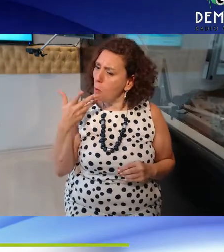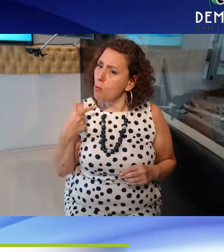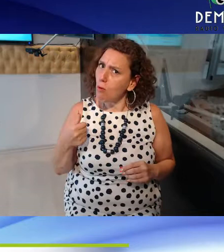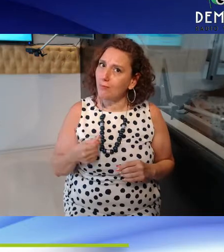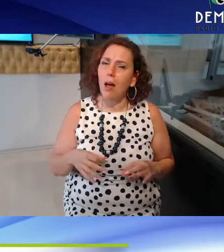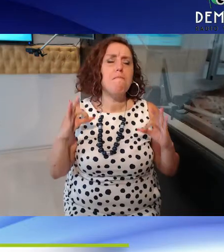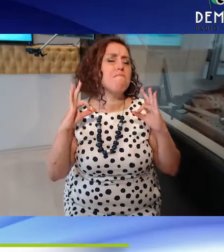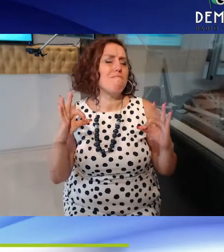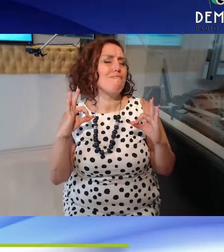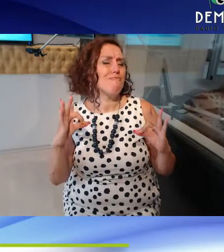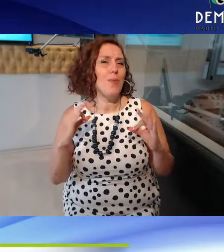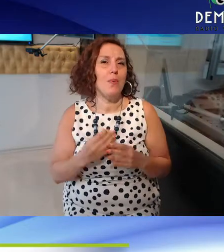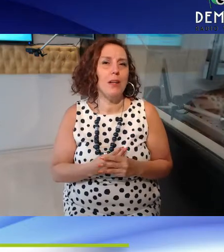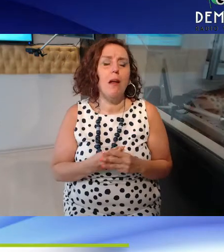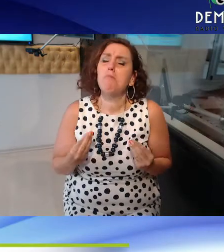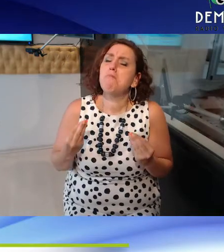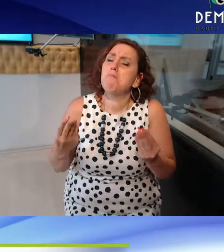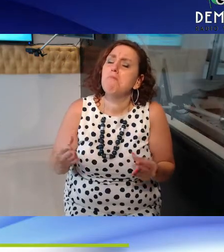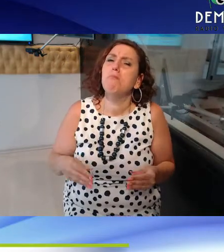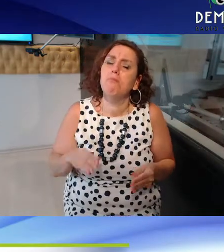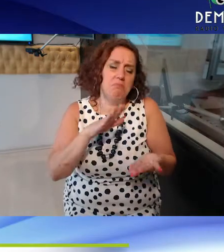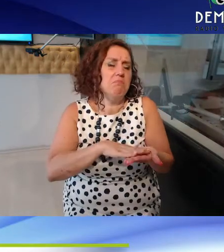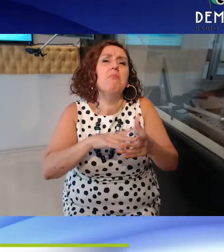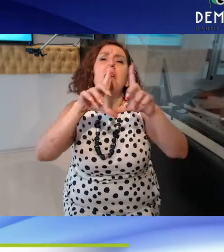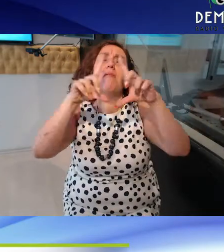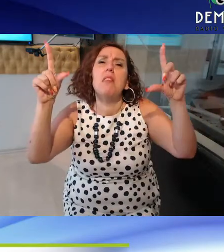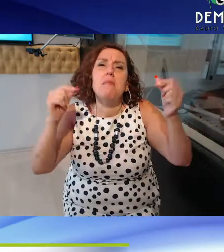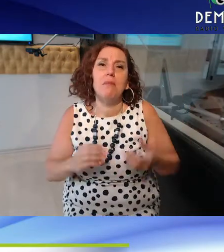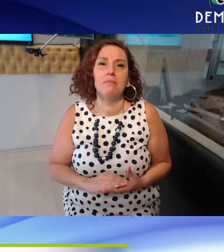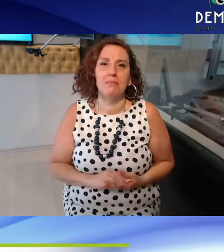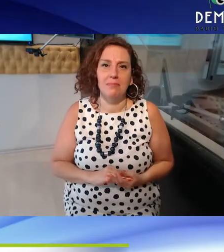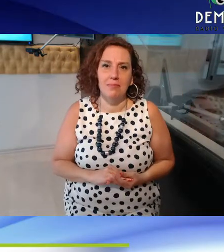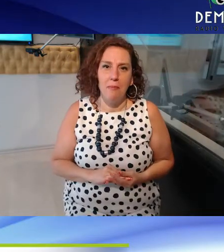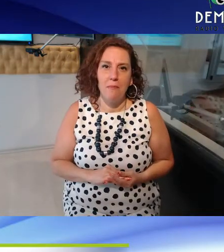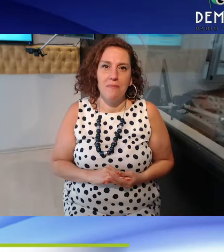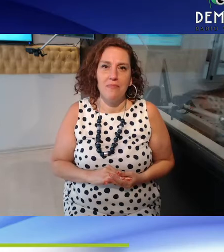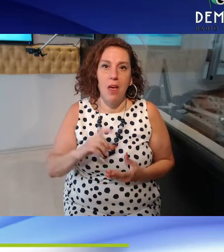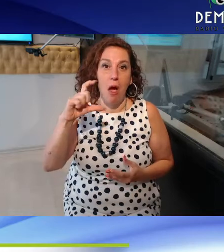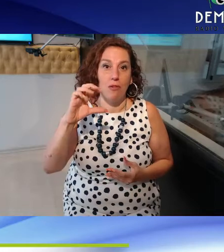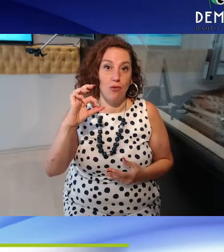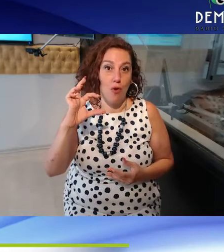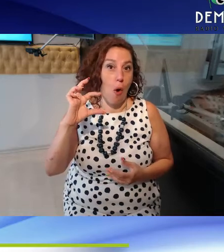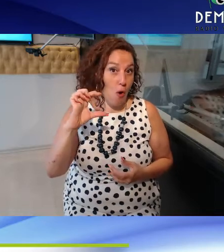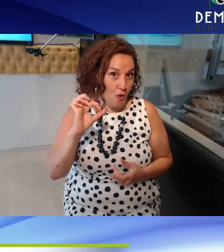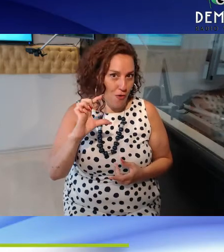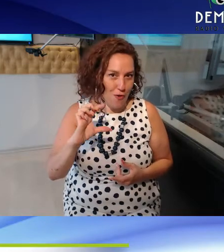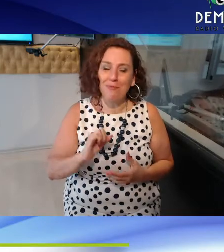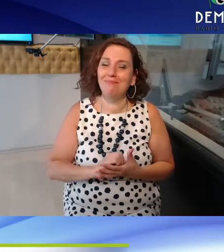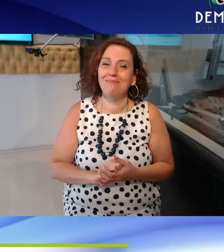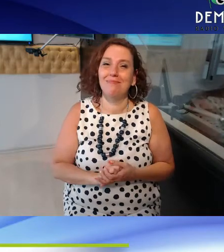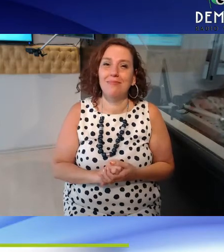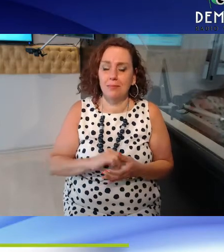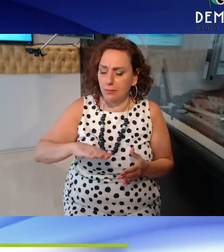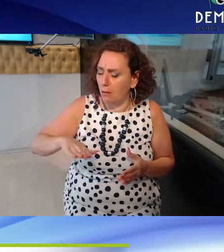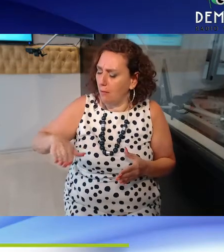muy buena? ¿De qué se trataba? De qué se trataba, Coco, los chicos. Sí.